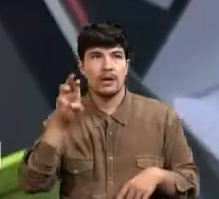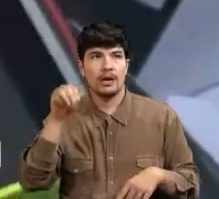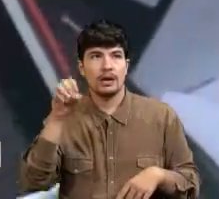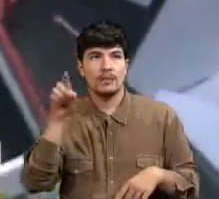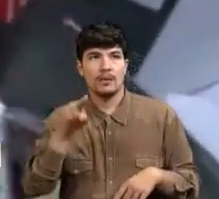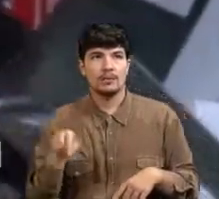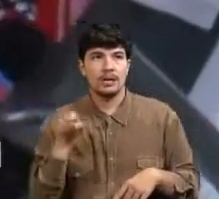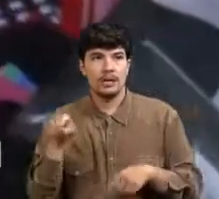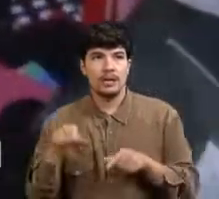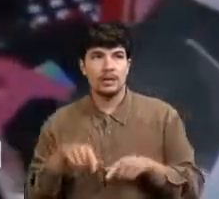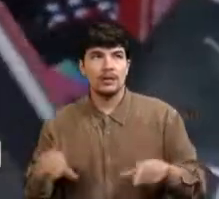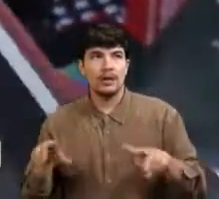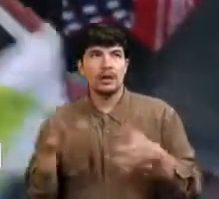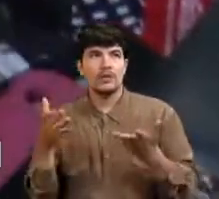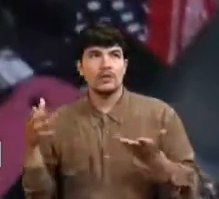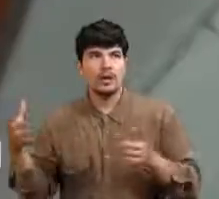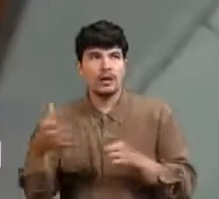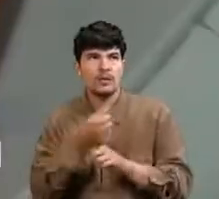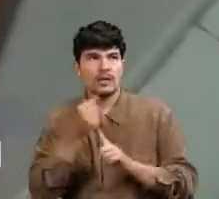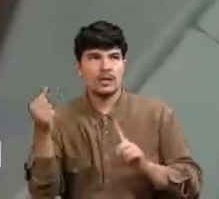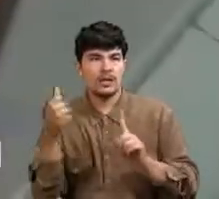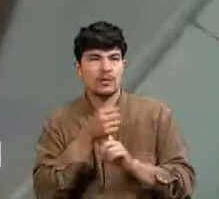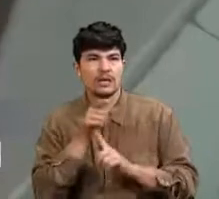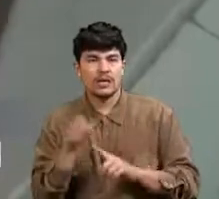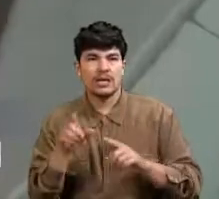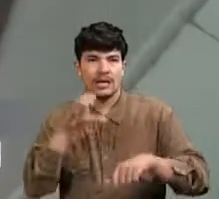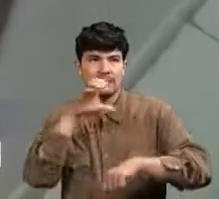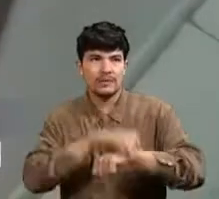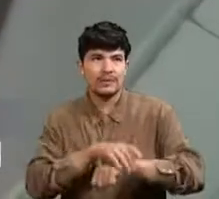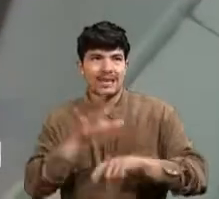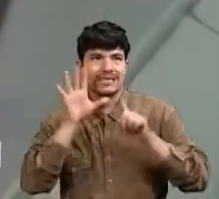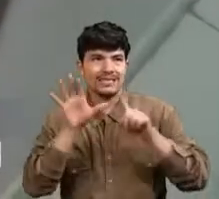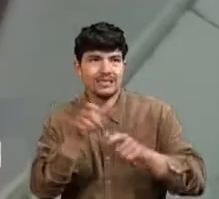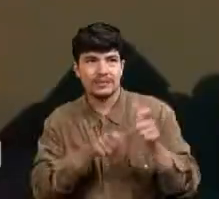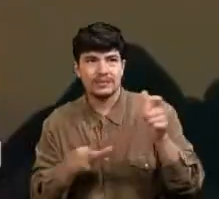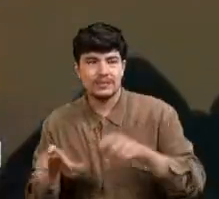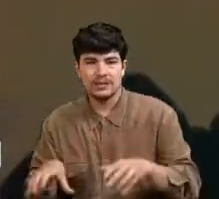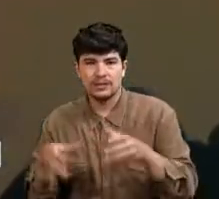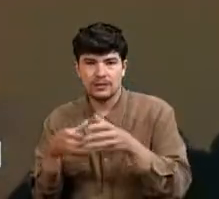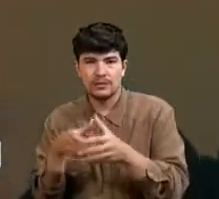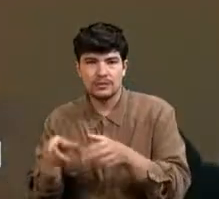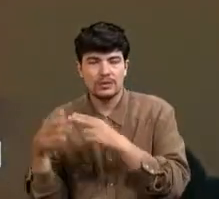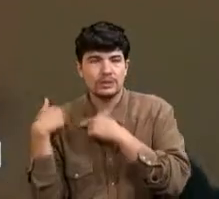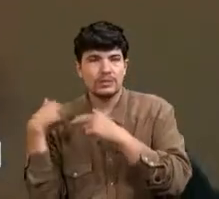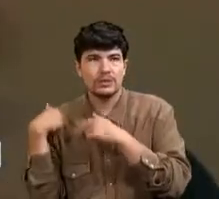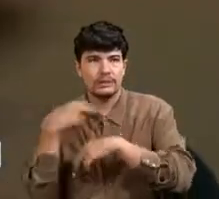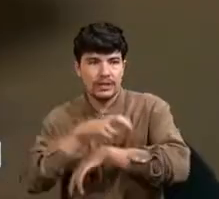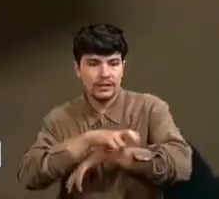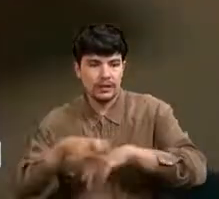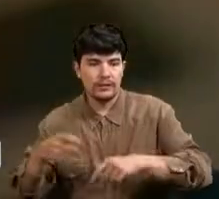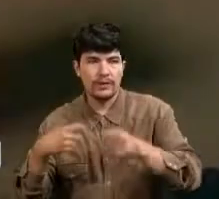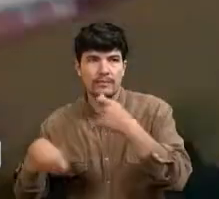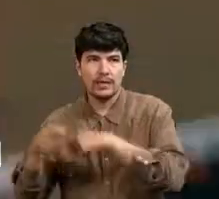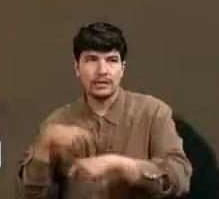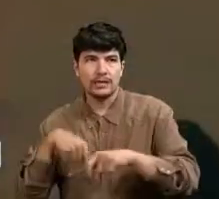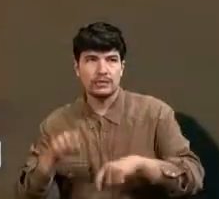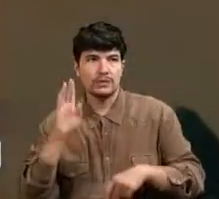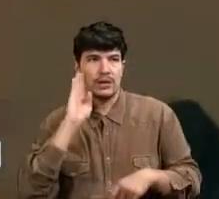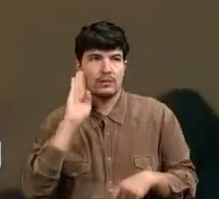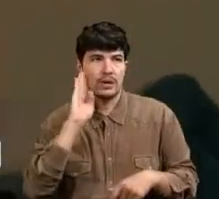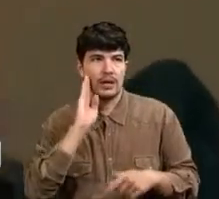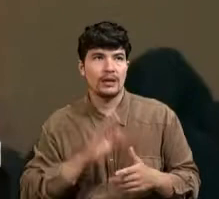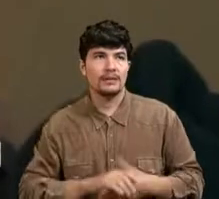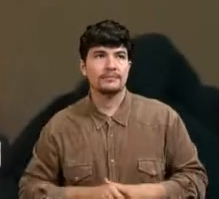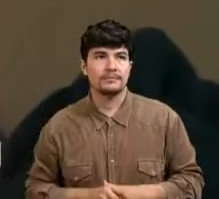allí mediante allanamiento fueron capturadas seis personas que integraban una banda dedicada adulto y la venta de estos equipos